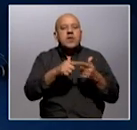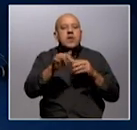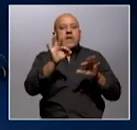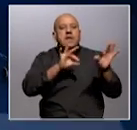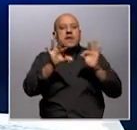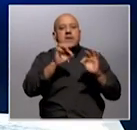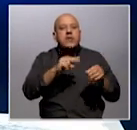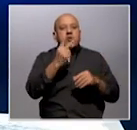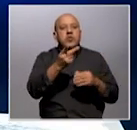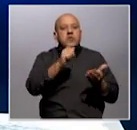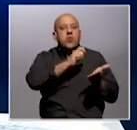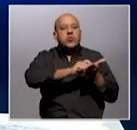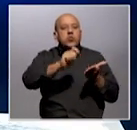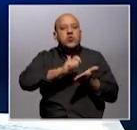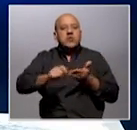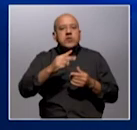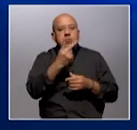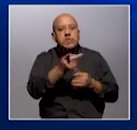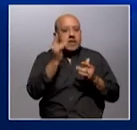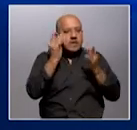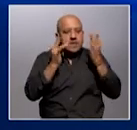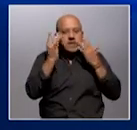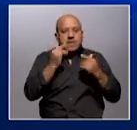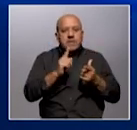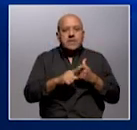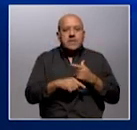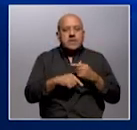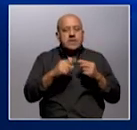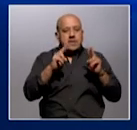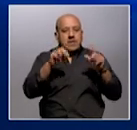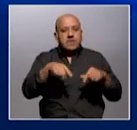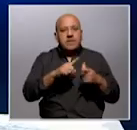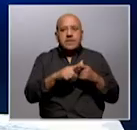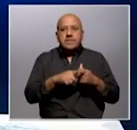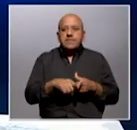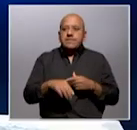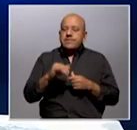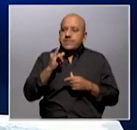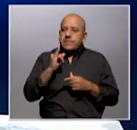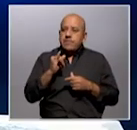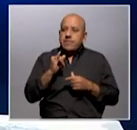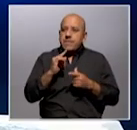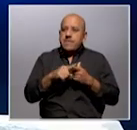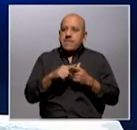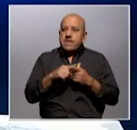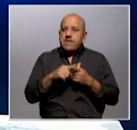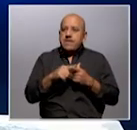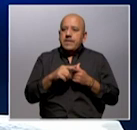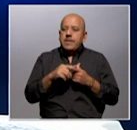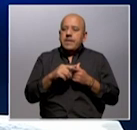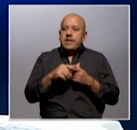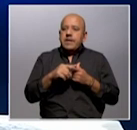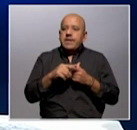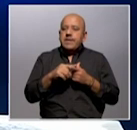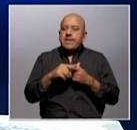elegiste dos autores dos artistas visuales sobre todo en el caso de xantar exacto sí sí bueno en el caso de defienda